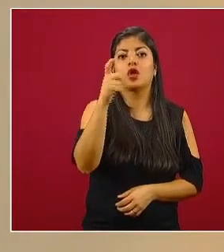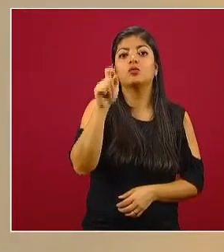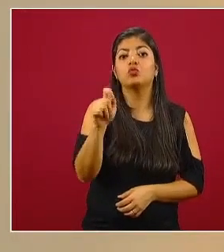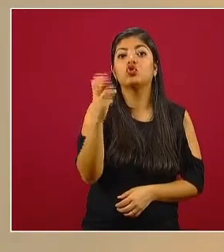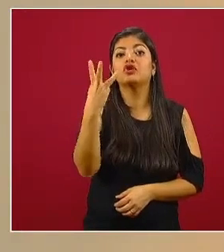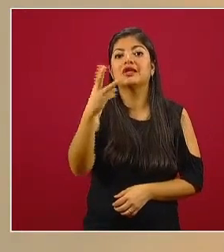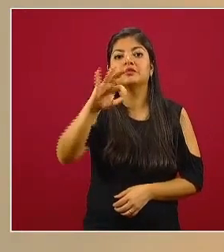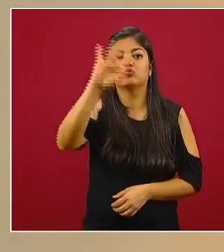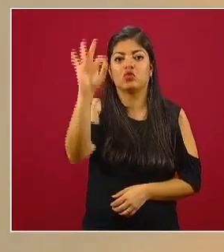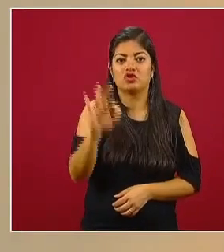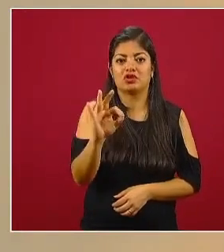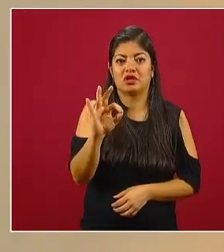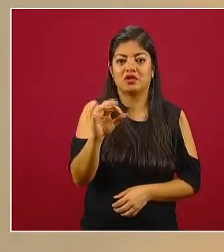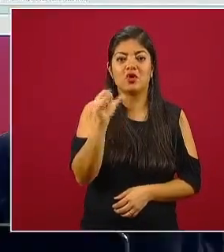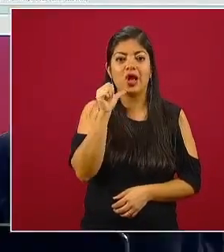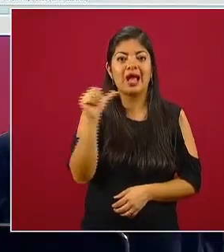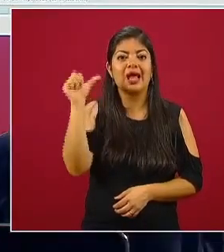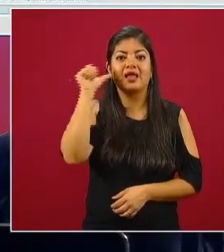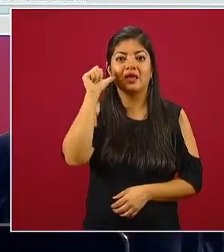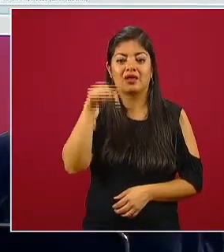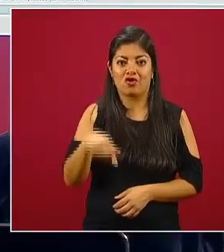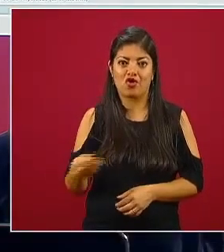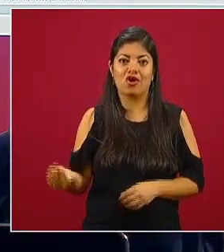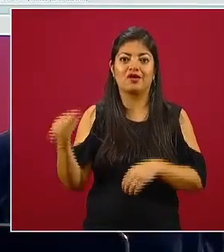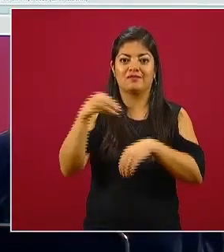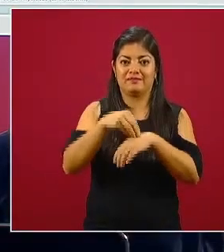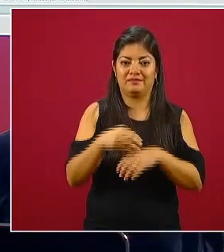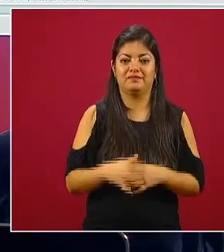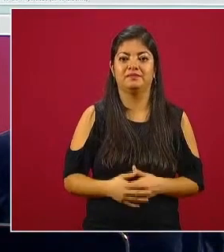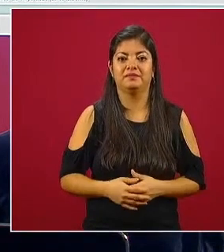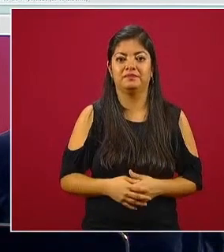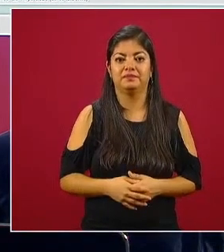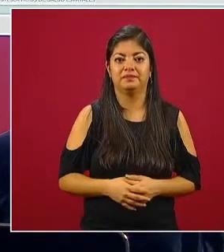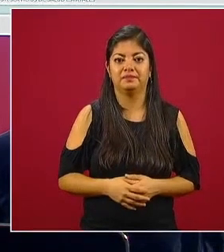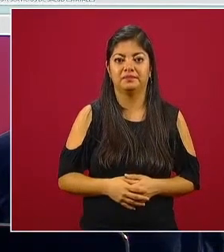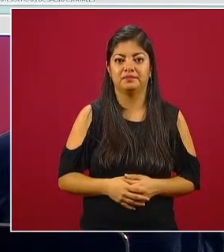4.3% de lo que teníamos ayer. La siguiente.